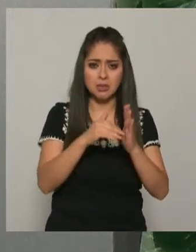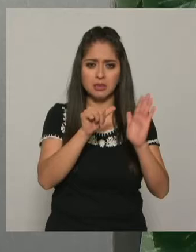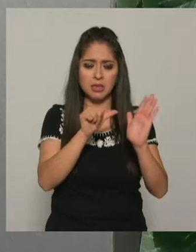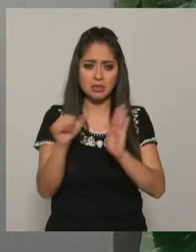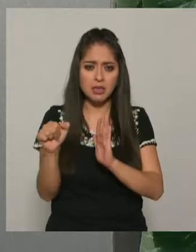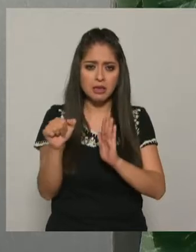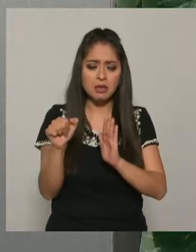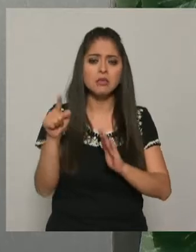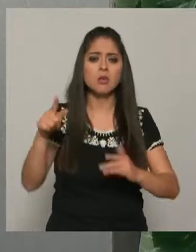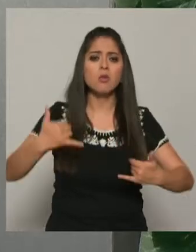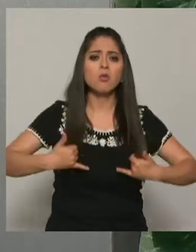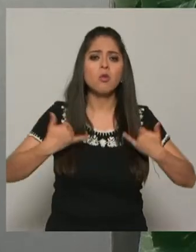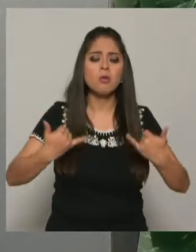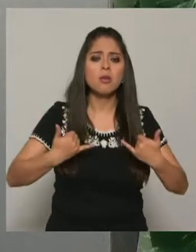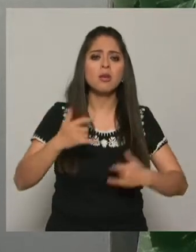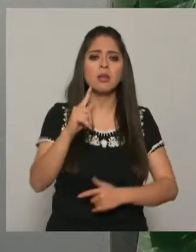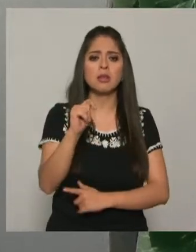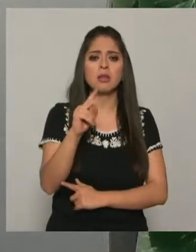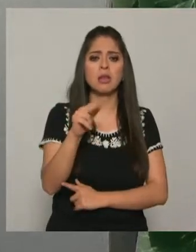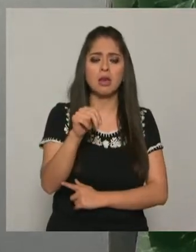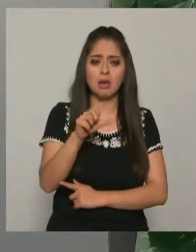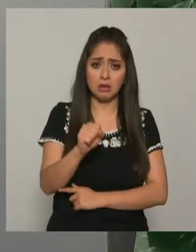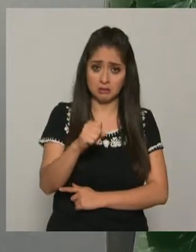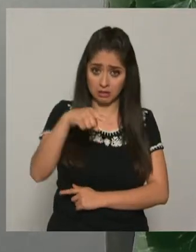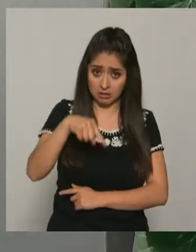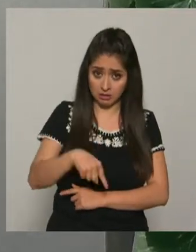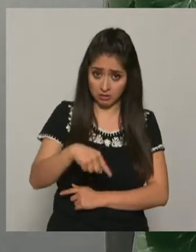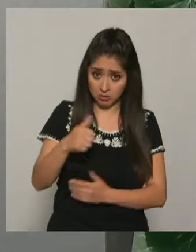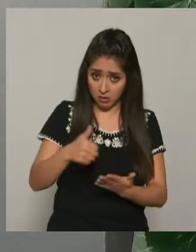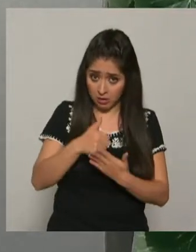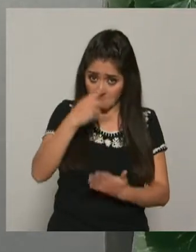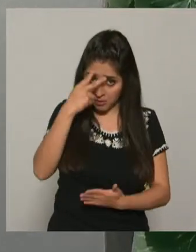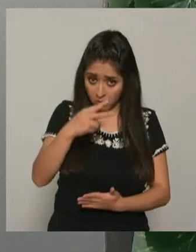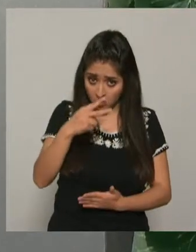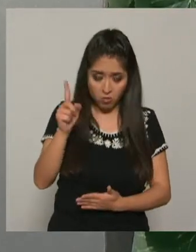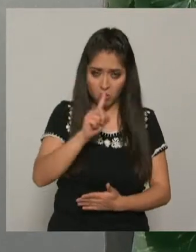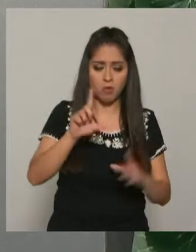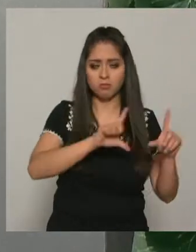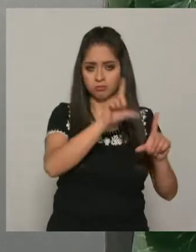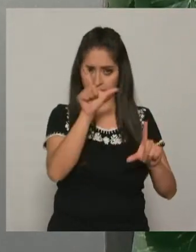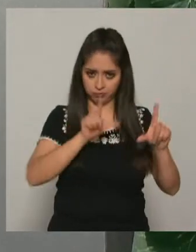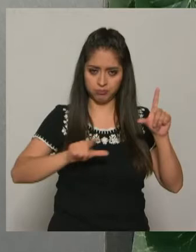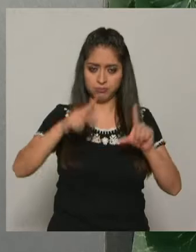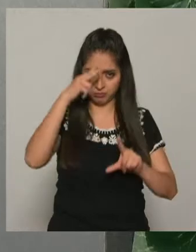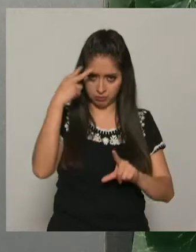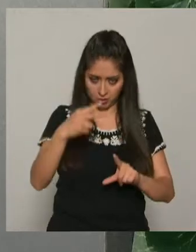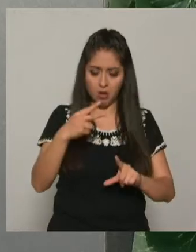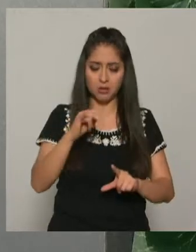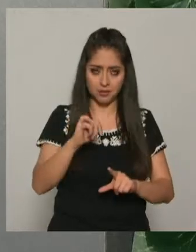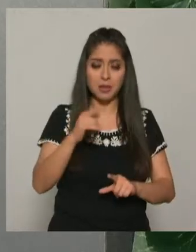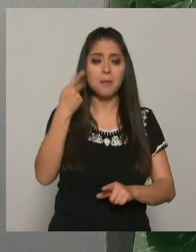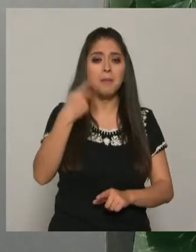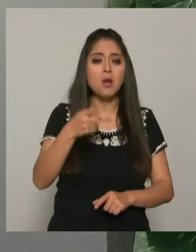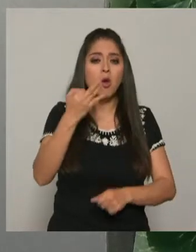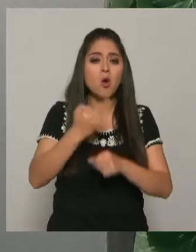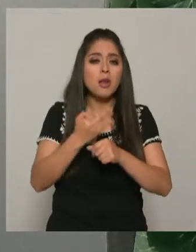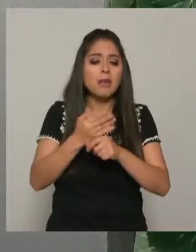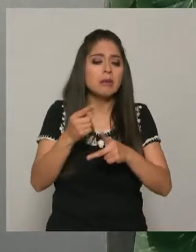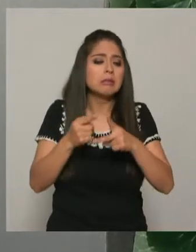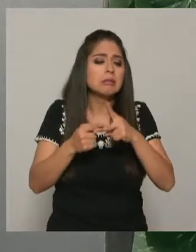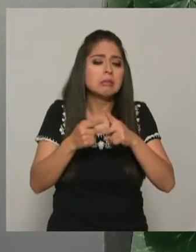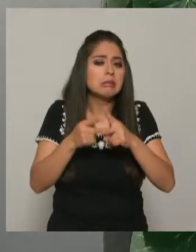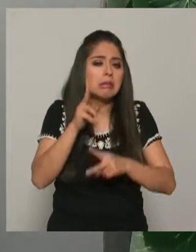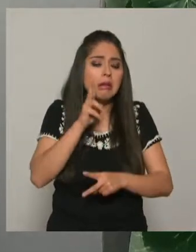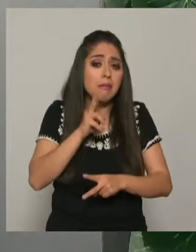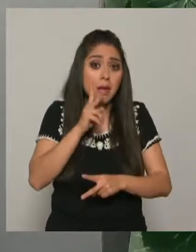183.600 adolescentes trans. ¿En la Ciudad de México? En el país en realidad. Todo el país. En todo el país. Pero eso es una estimación. Es un cálculo.